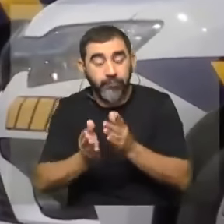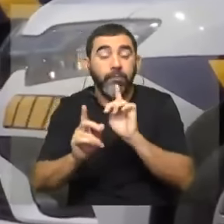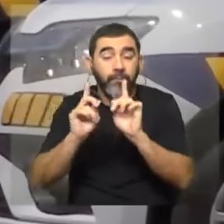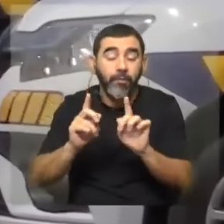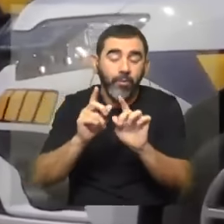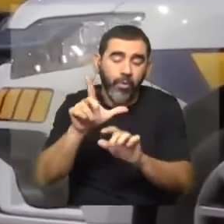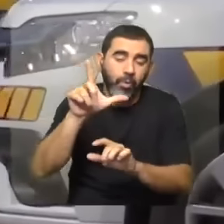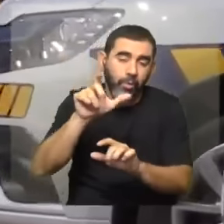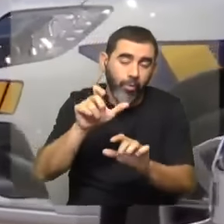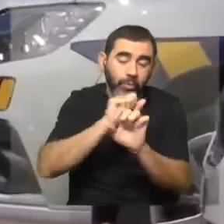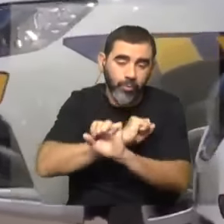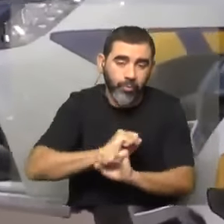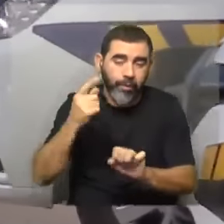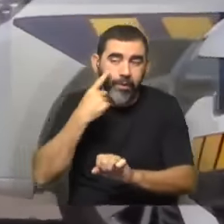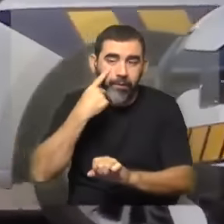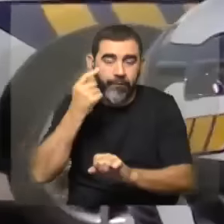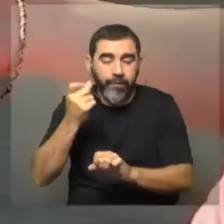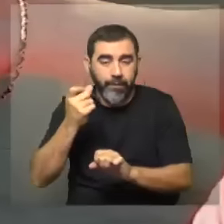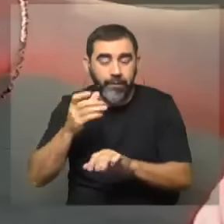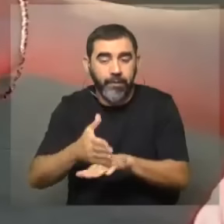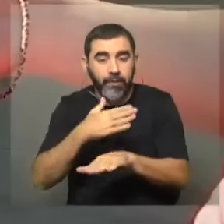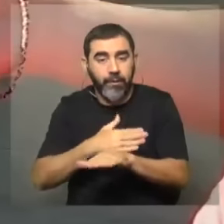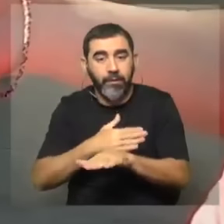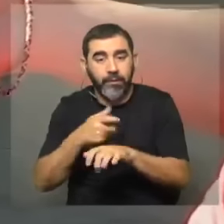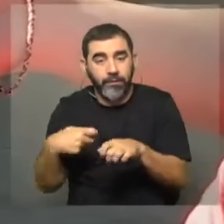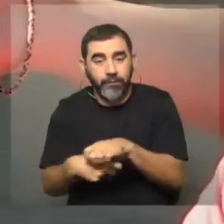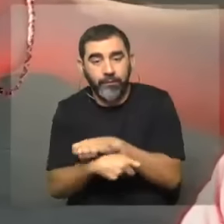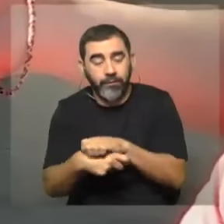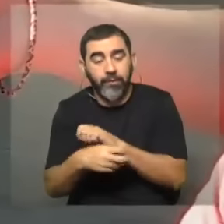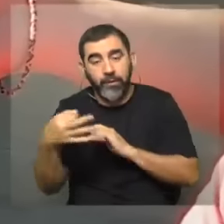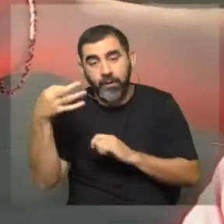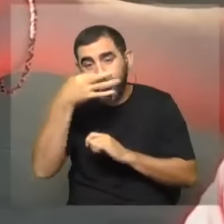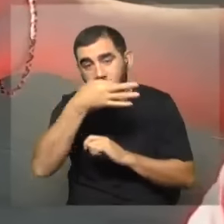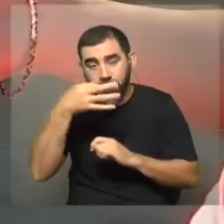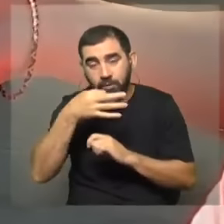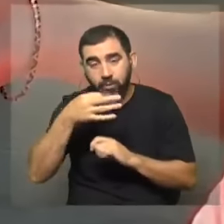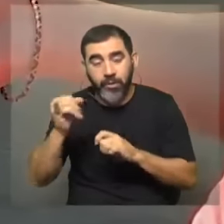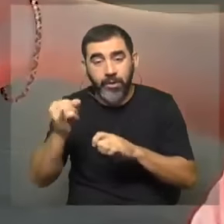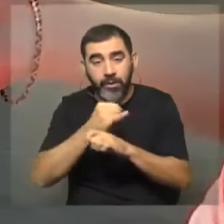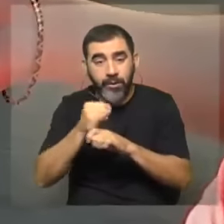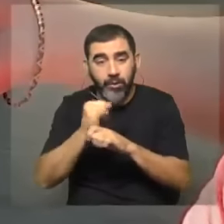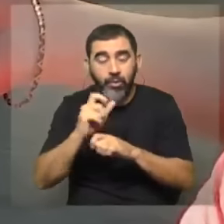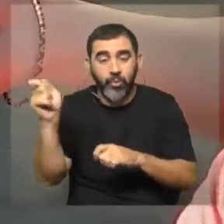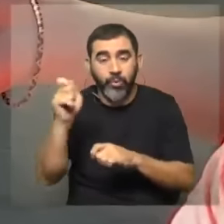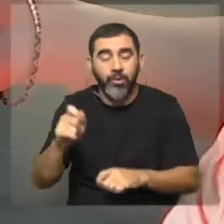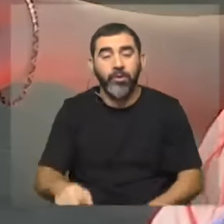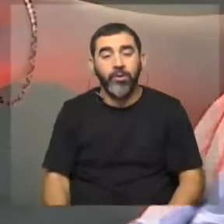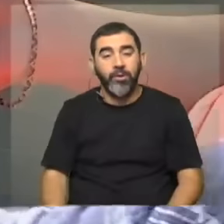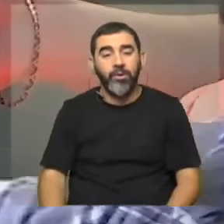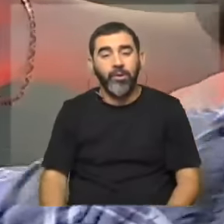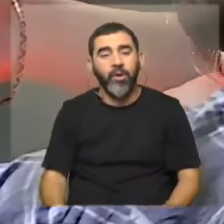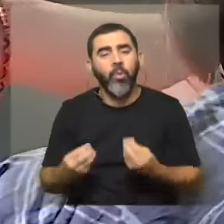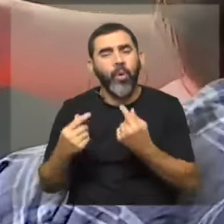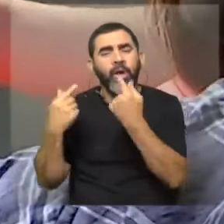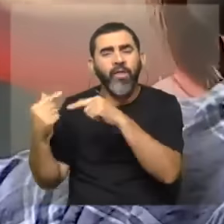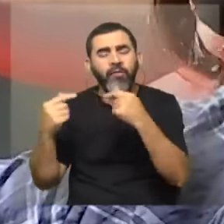por por supuesto también evitar prevenir la penetración del del narco en la institucionalidad pública Vergara pero Qué diferencia tiene